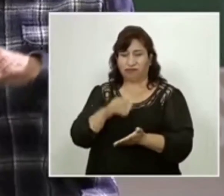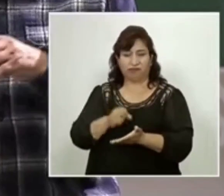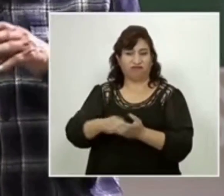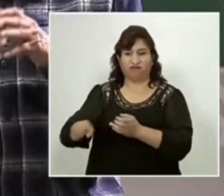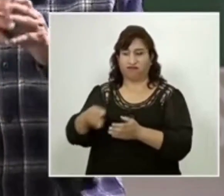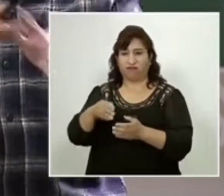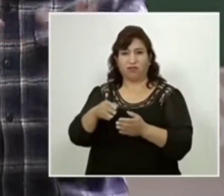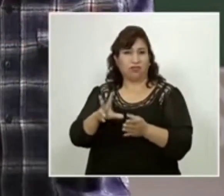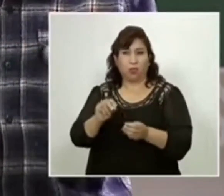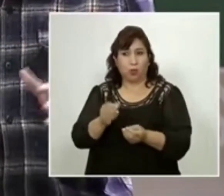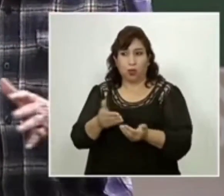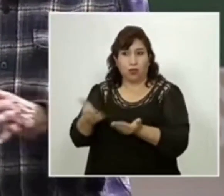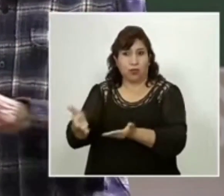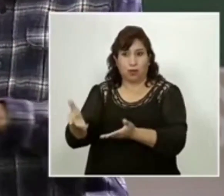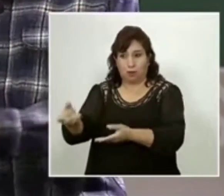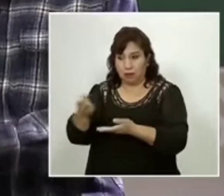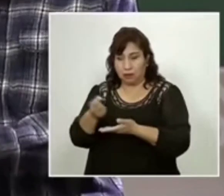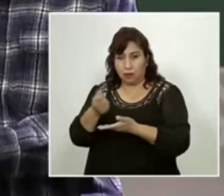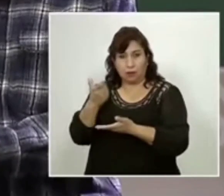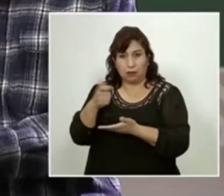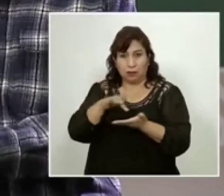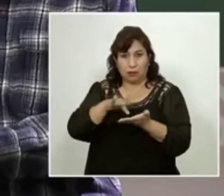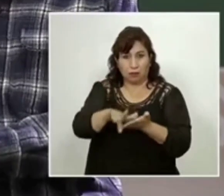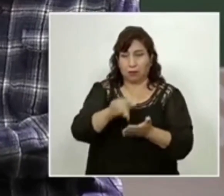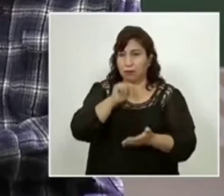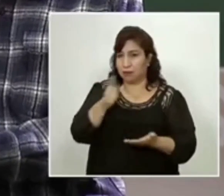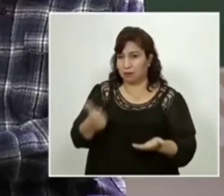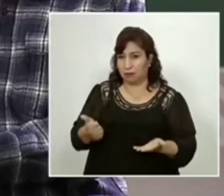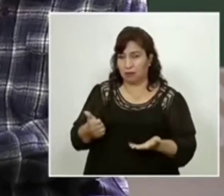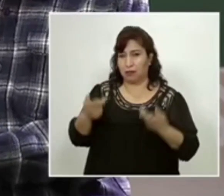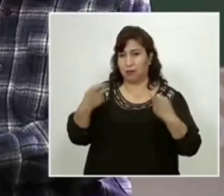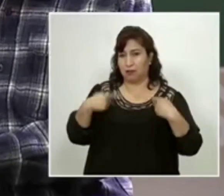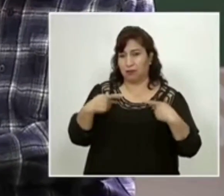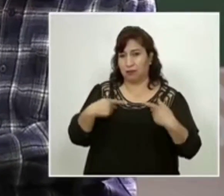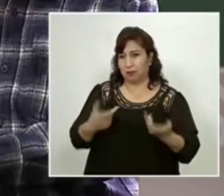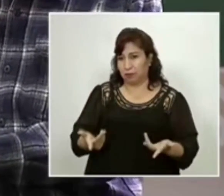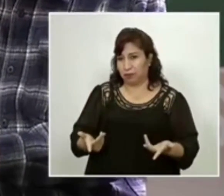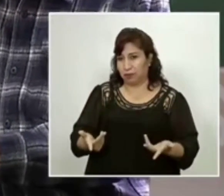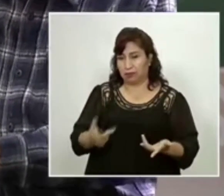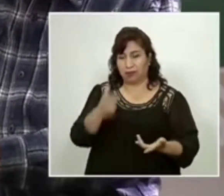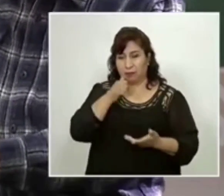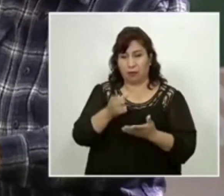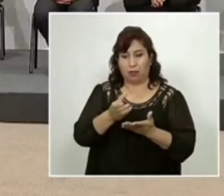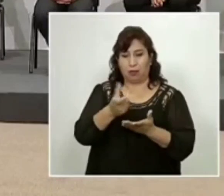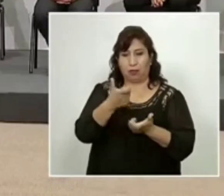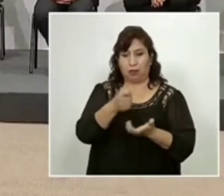porque no llegaba el apoyo a la gente. Entonces,